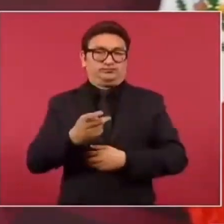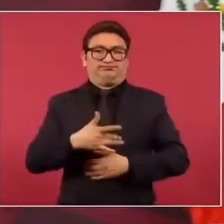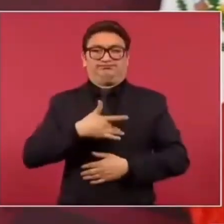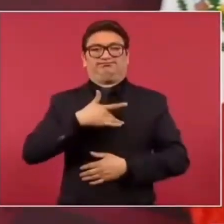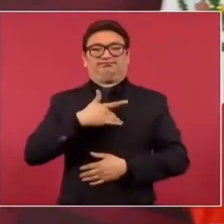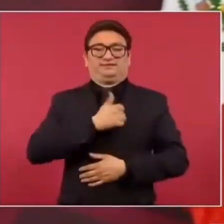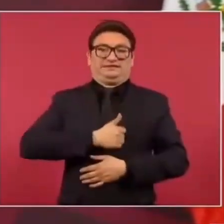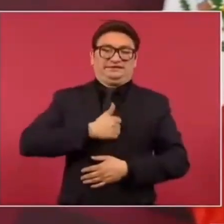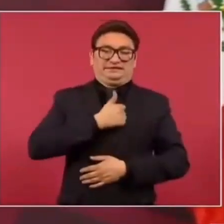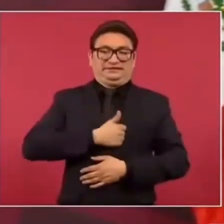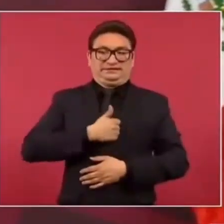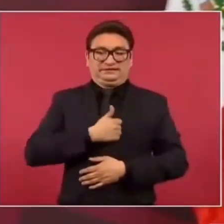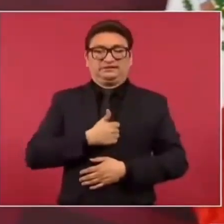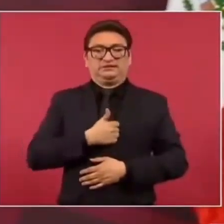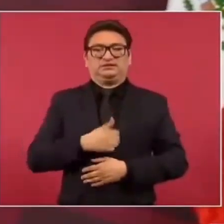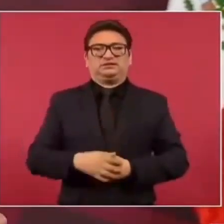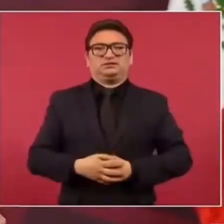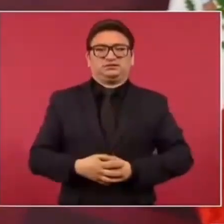Lamentablemente